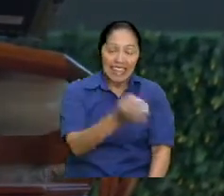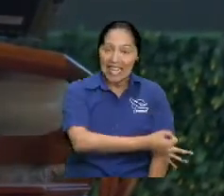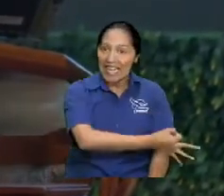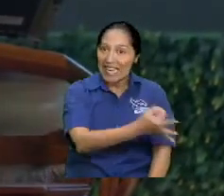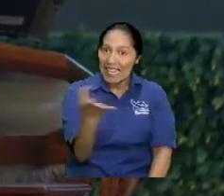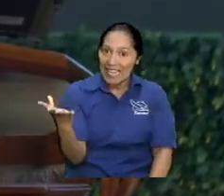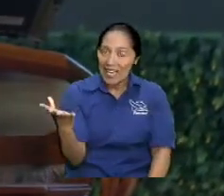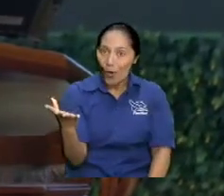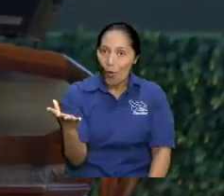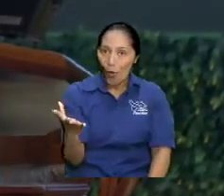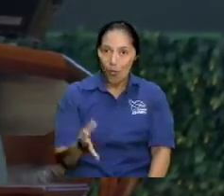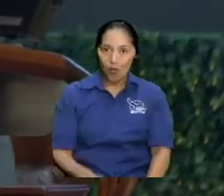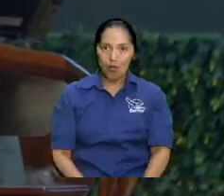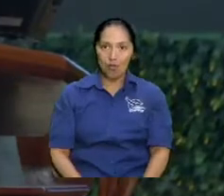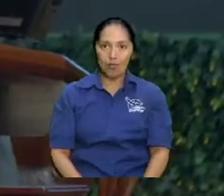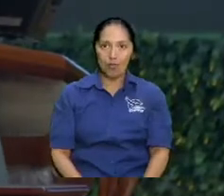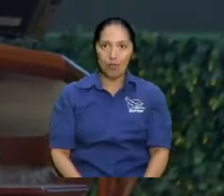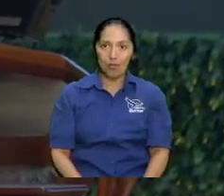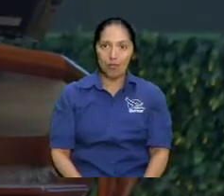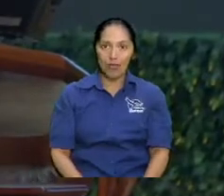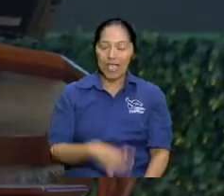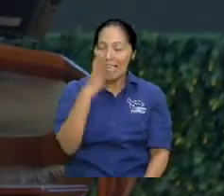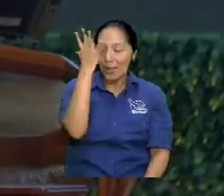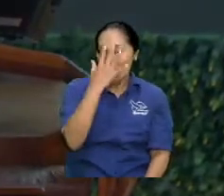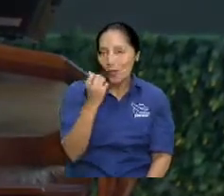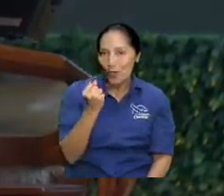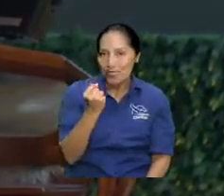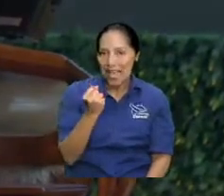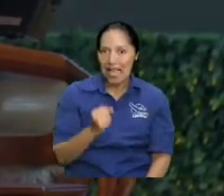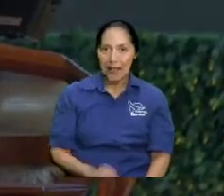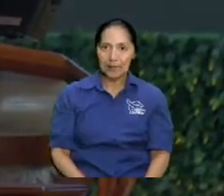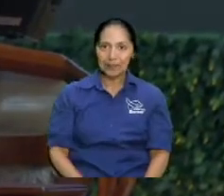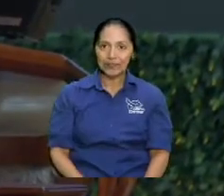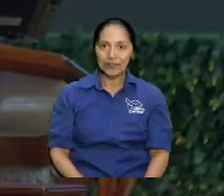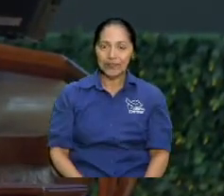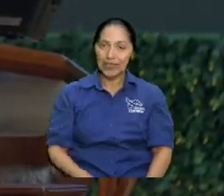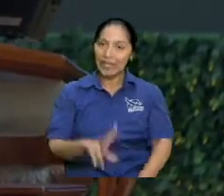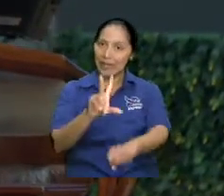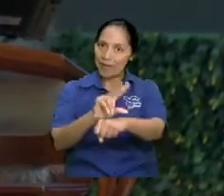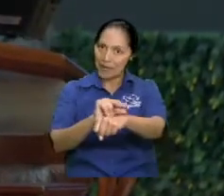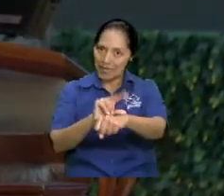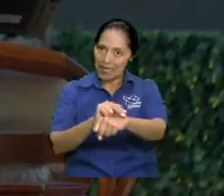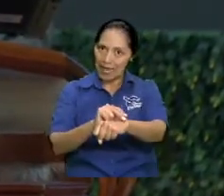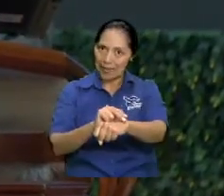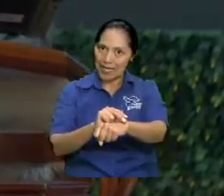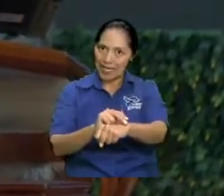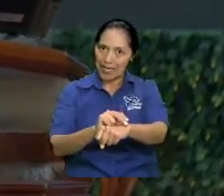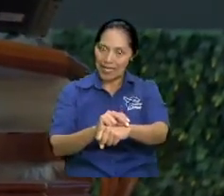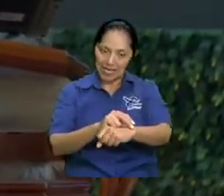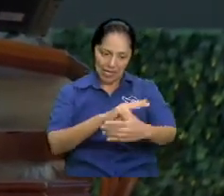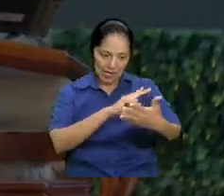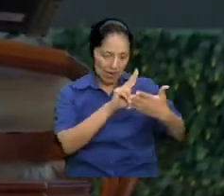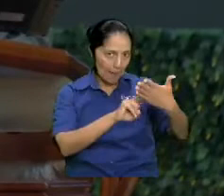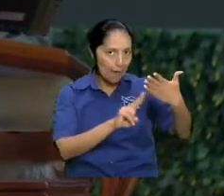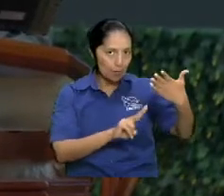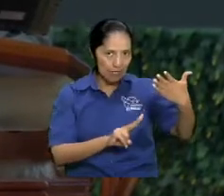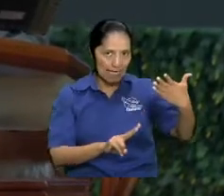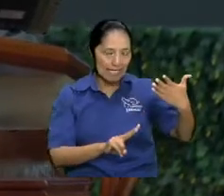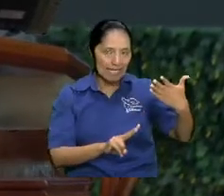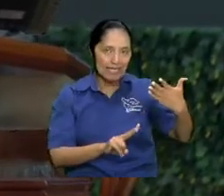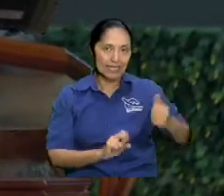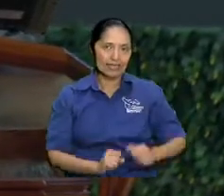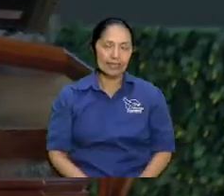Bueno, me voy a tardar otra vez, ¿ah? Pero ¿qué le hacemos? Como de todos modos, a leer la Biblia es una de las cosas que venimos también, ¿eh?